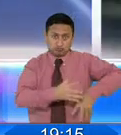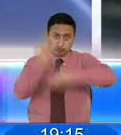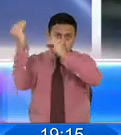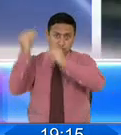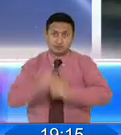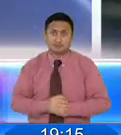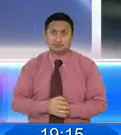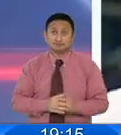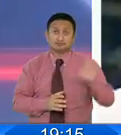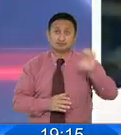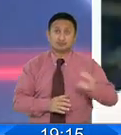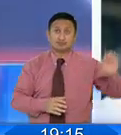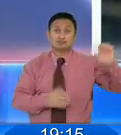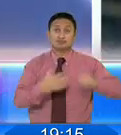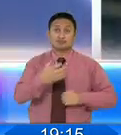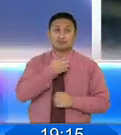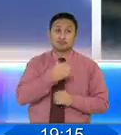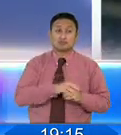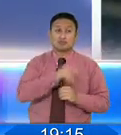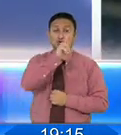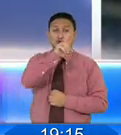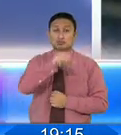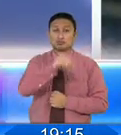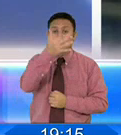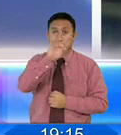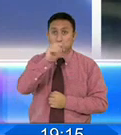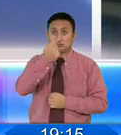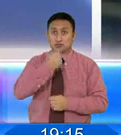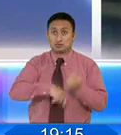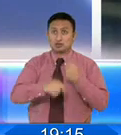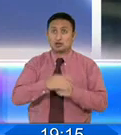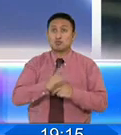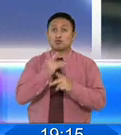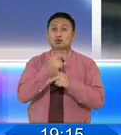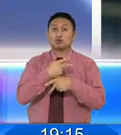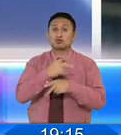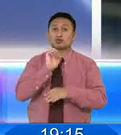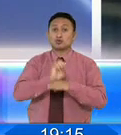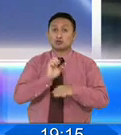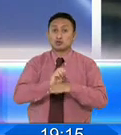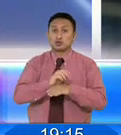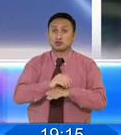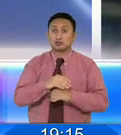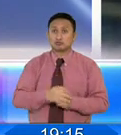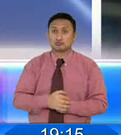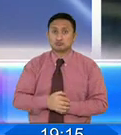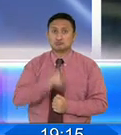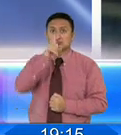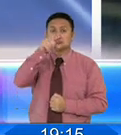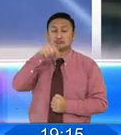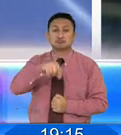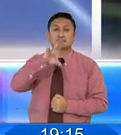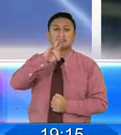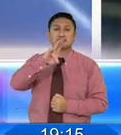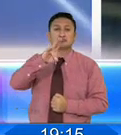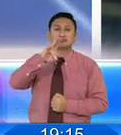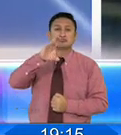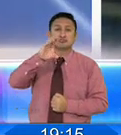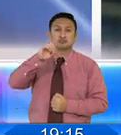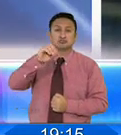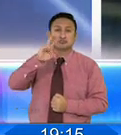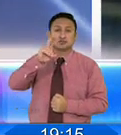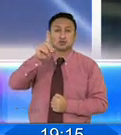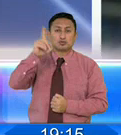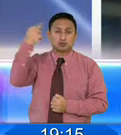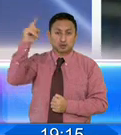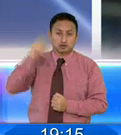enero-agosto del 2019 se vendieron productos ecuatorianos a Estados Unidos por 1.771 millones. De enero a